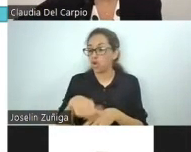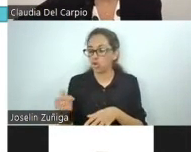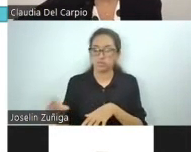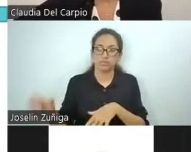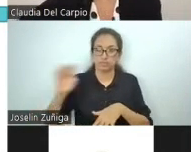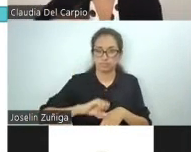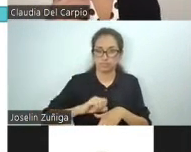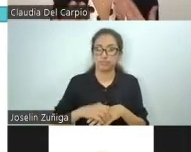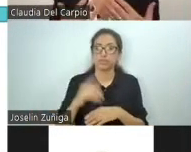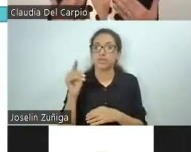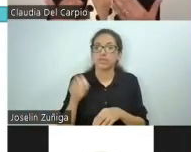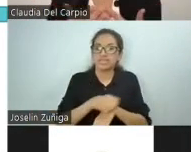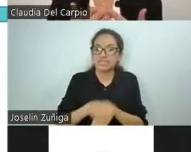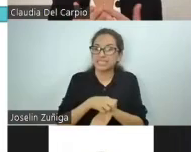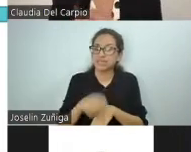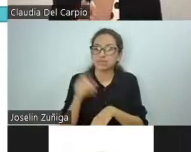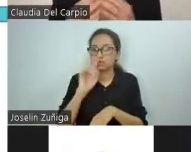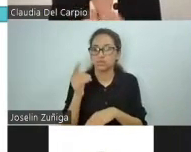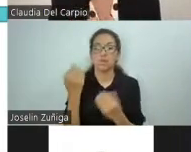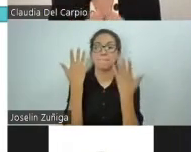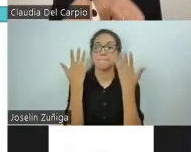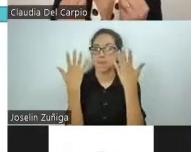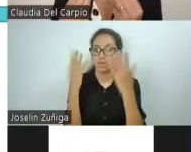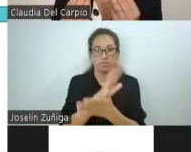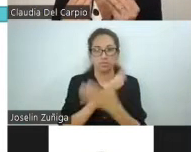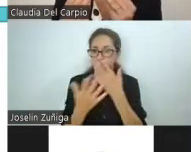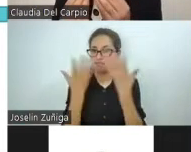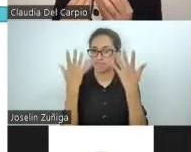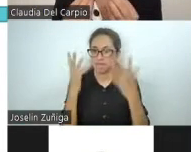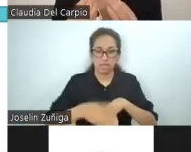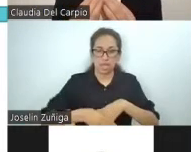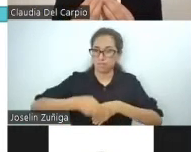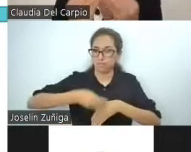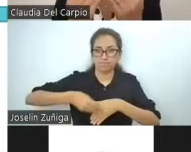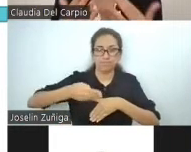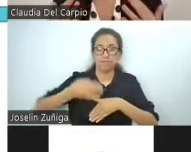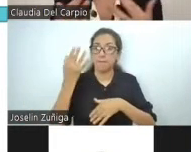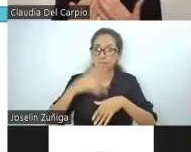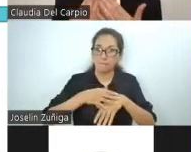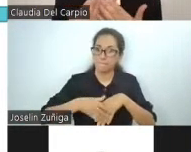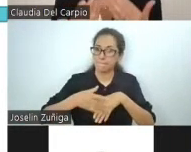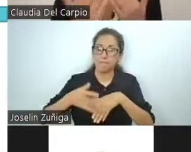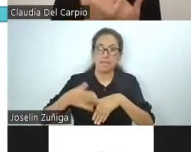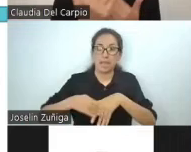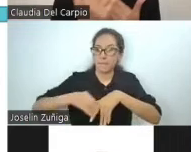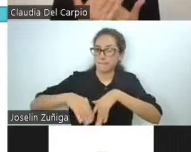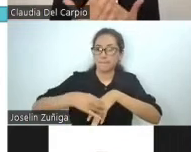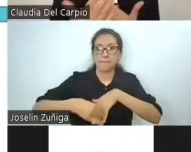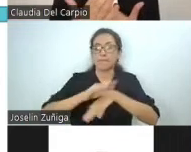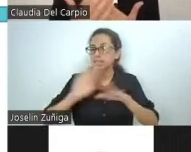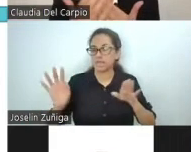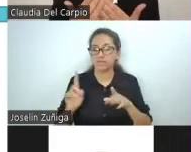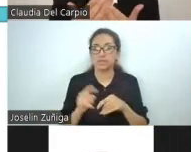Evitar el uso de esponjas. Es suficiente hacer una higiene con nuestras propias manos, con nuestros propios dedos, especialmente en los pliegues, y